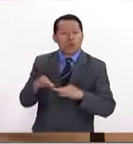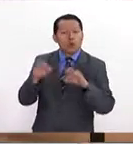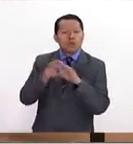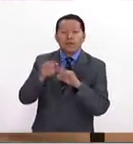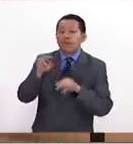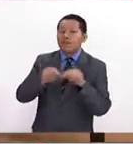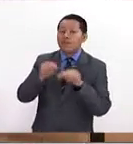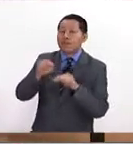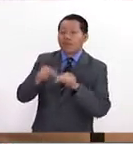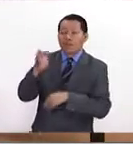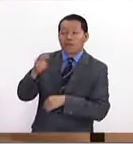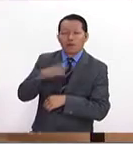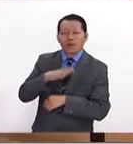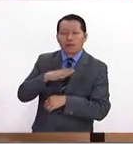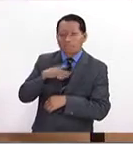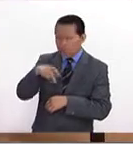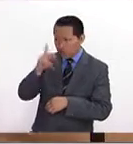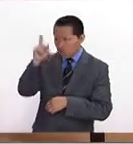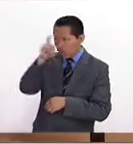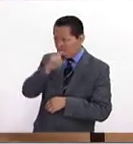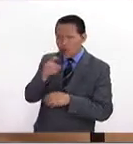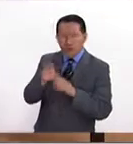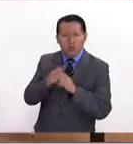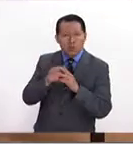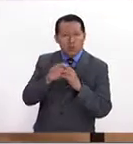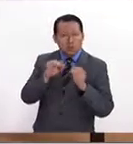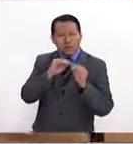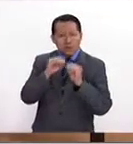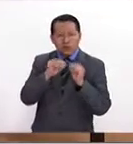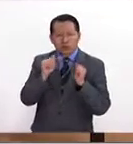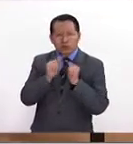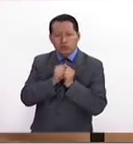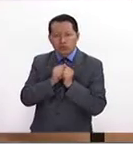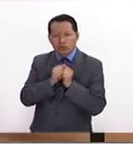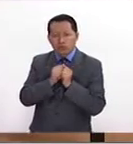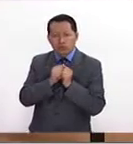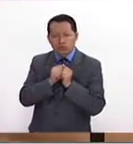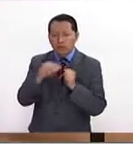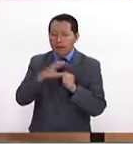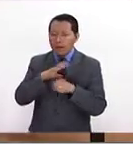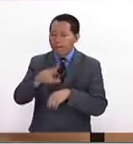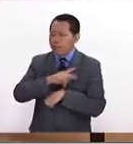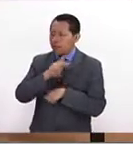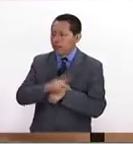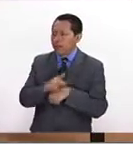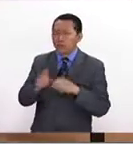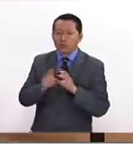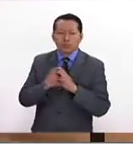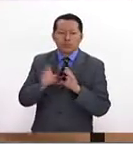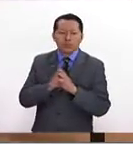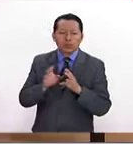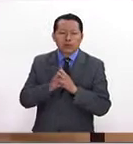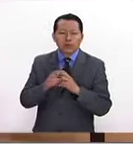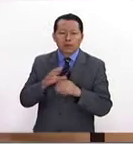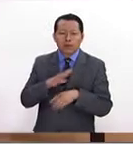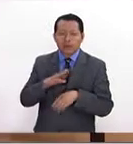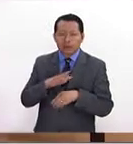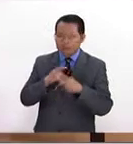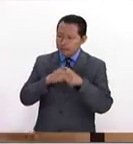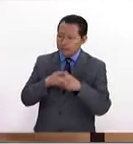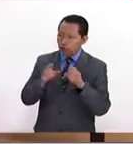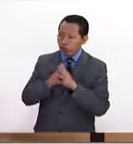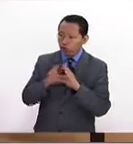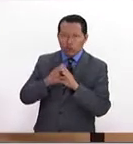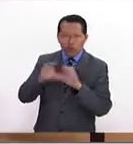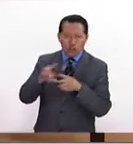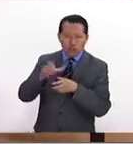a nivel económico internacional. Pero ¿qué tan difícil es negociar con un país que pues el régimen sigue siendo comunista